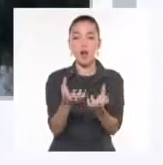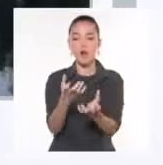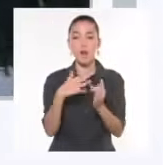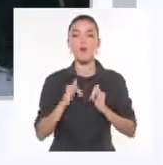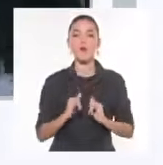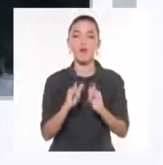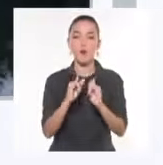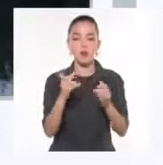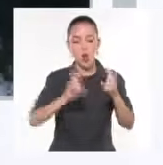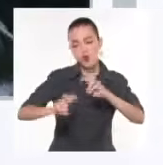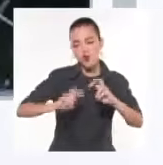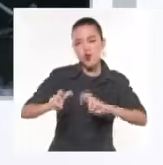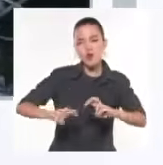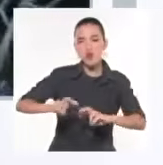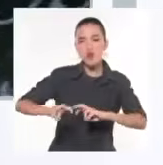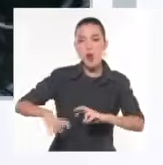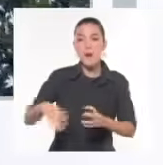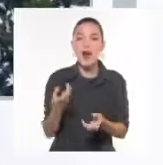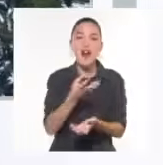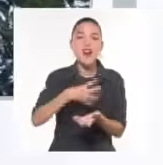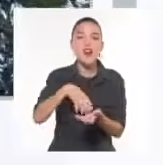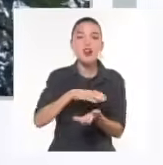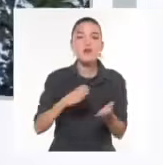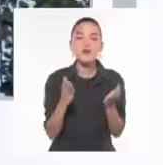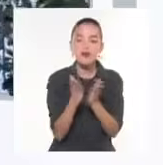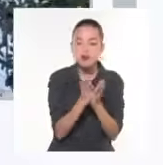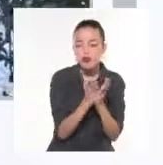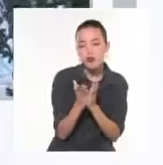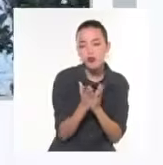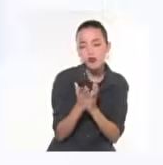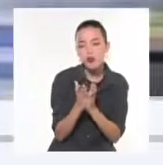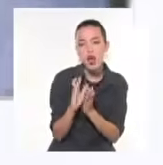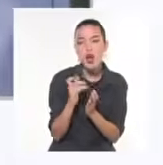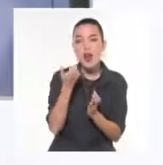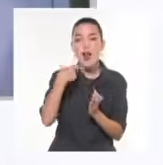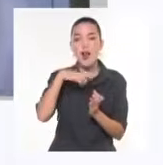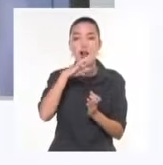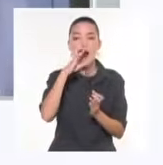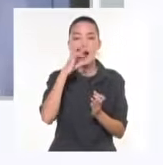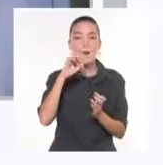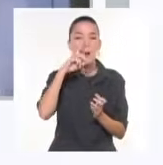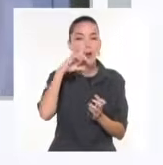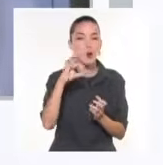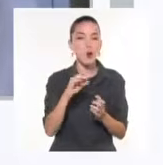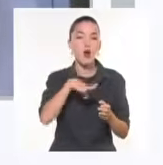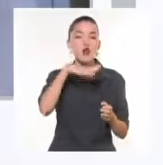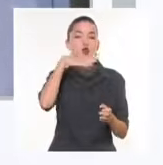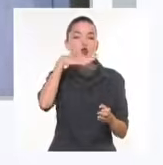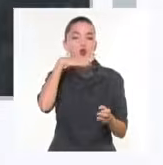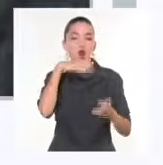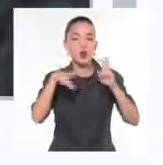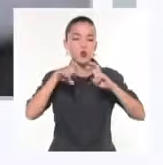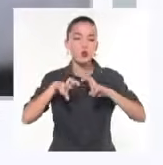en curso para estudiar la presencia del llamado carbono azul en ecosistemas costeros. Y al cierre conoceremos sobre